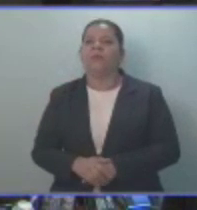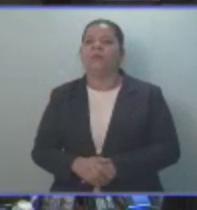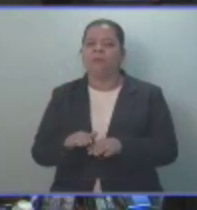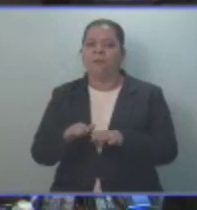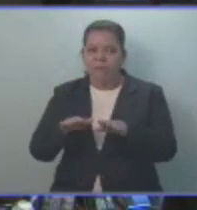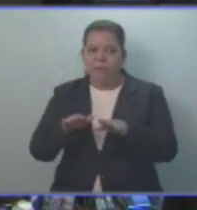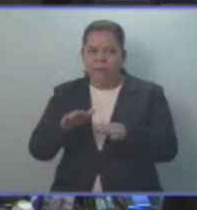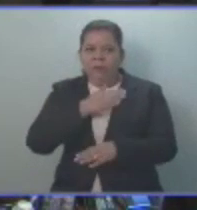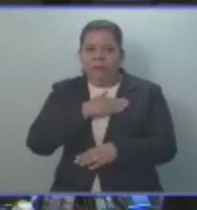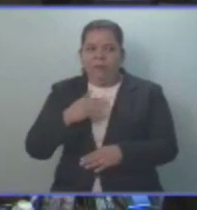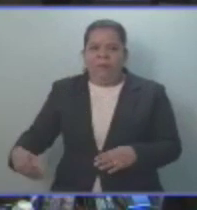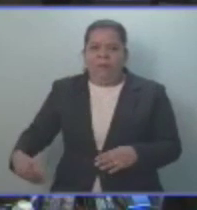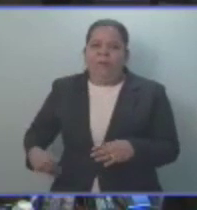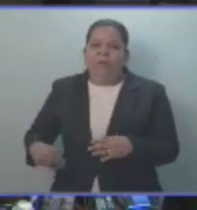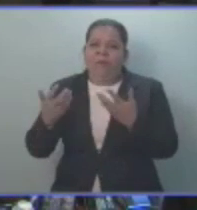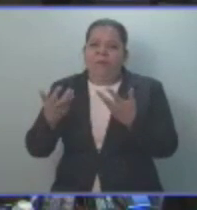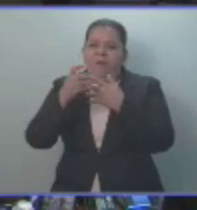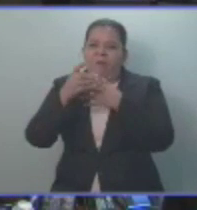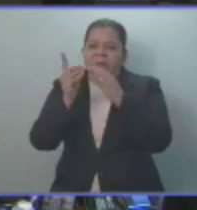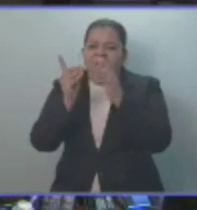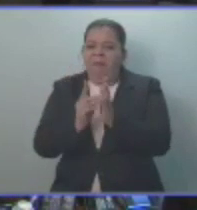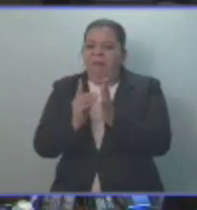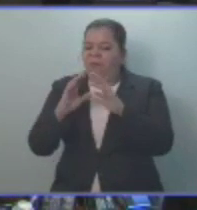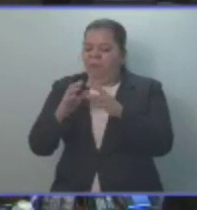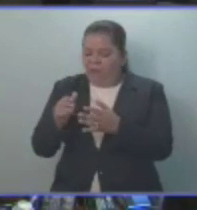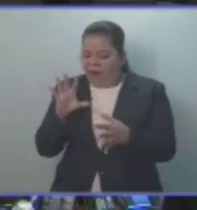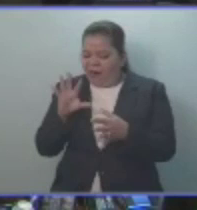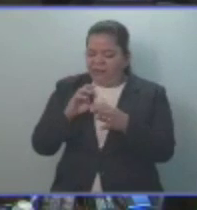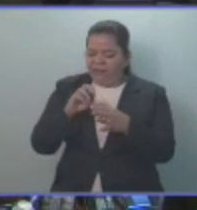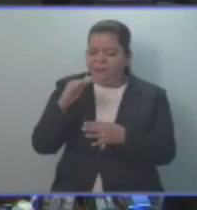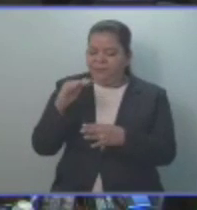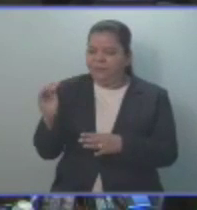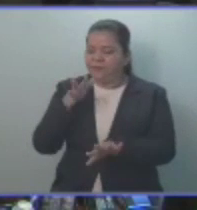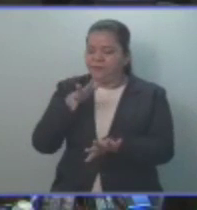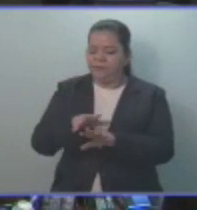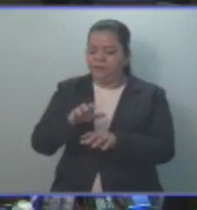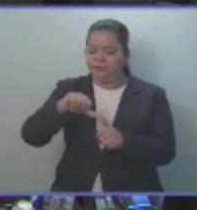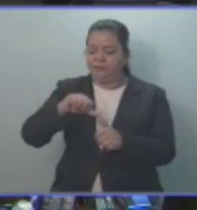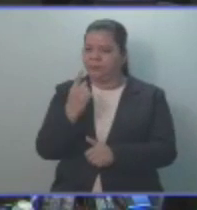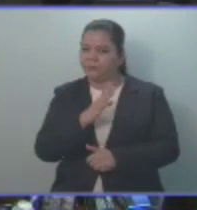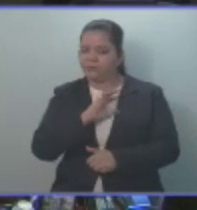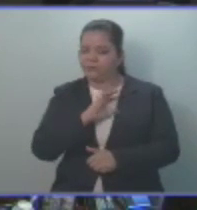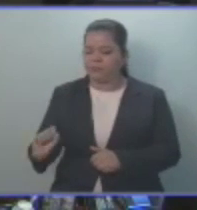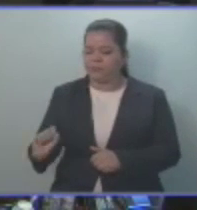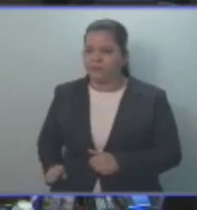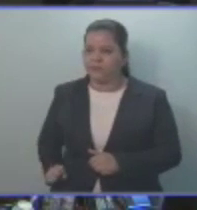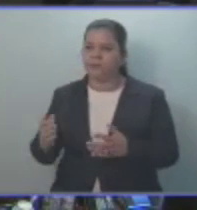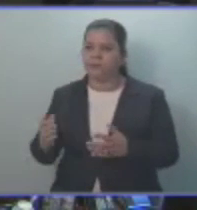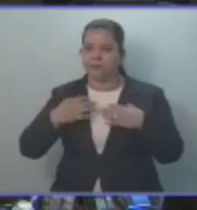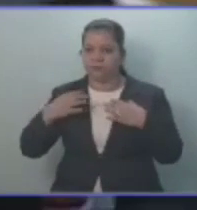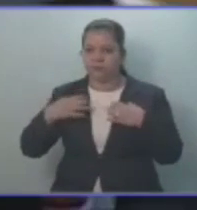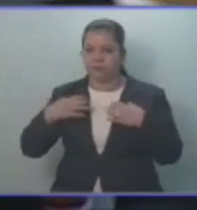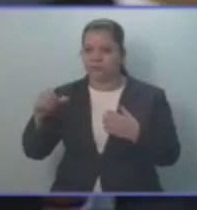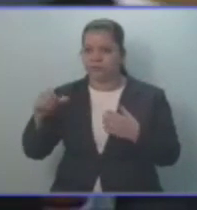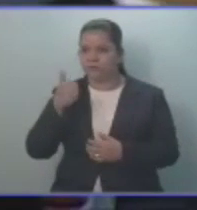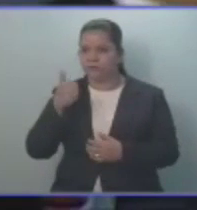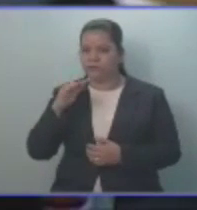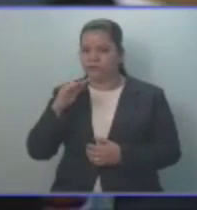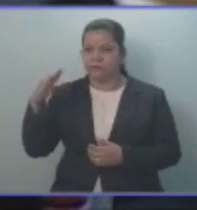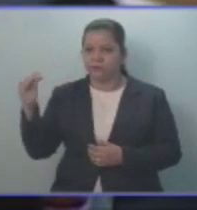Muchas gracias, presidente. Colegas diputados, Comisión de Relaciones Exteriores e Integración Centroamericana y Salvadoreños en el